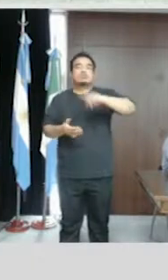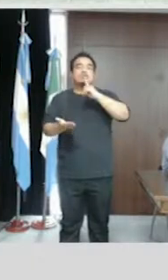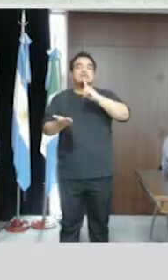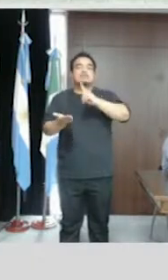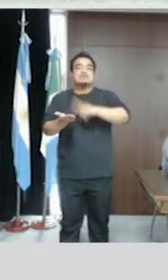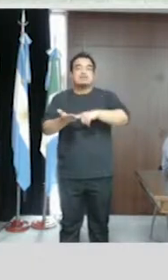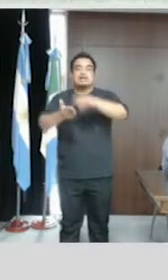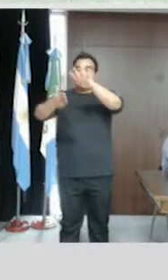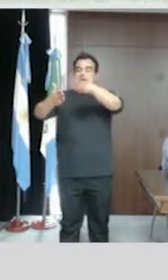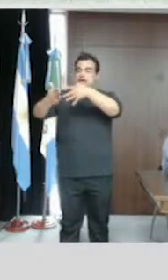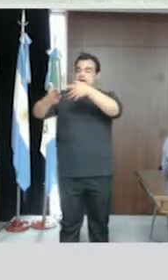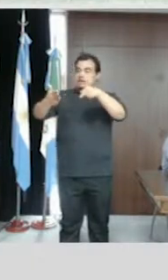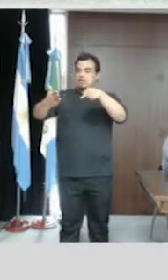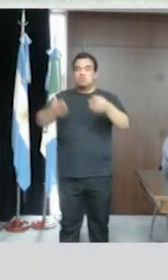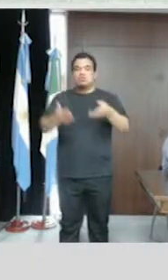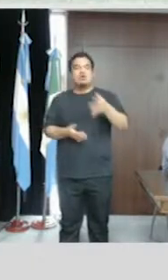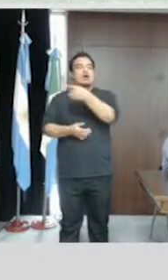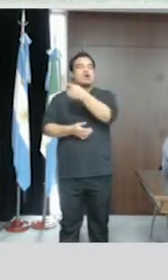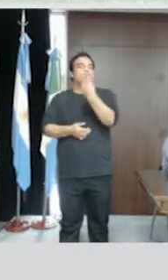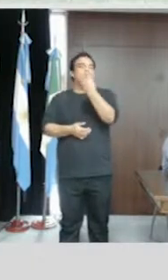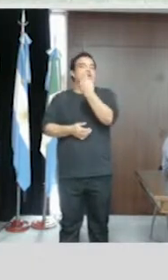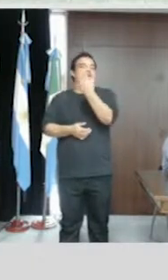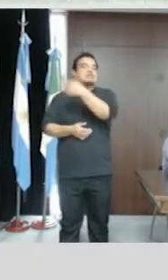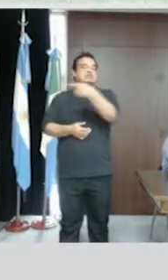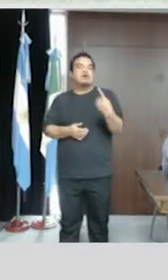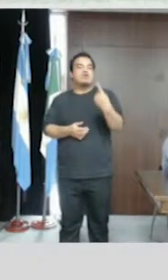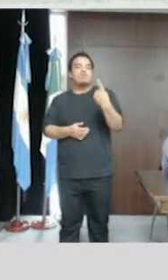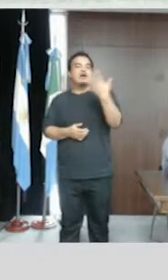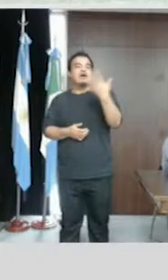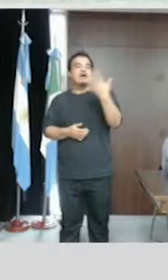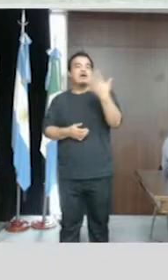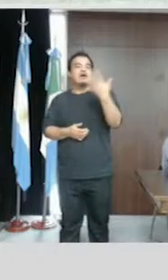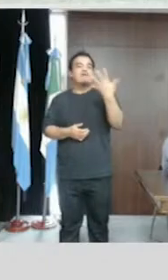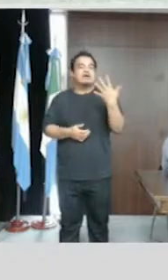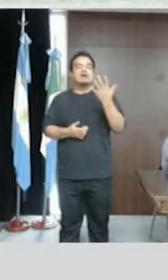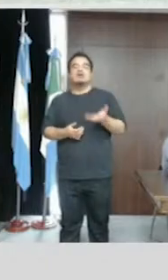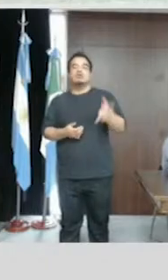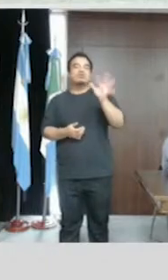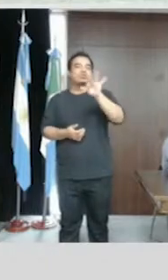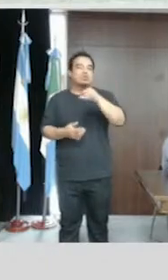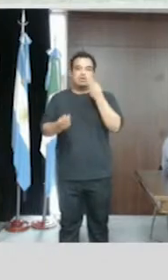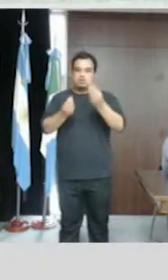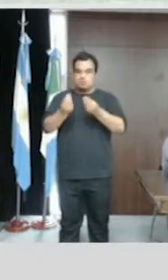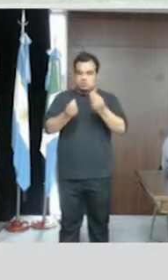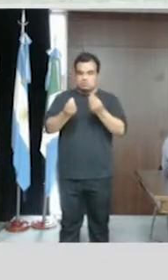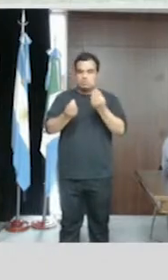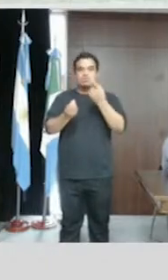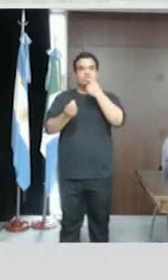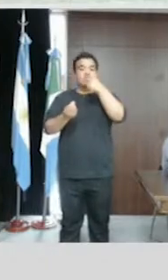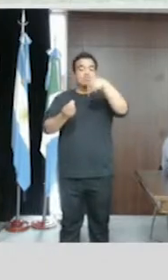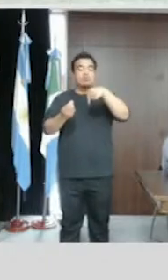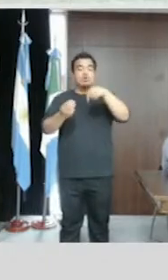haga es mejor que nada. A veces dicen, y voy una sola vez, y es poco. Y hoy se está haciendo mucho hincapié en todo lo que es